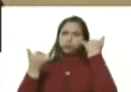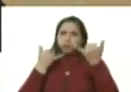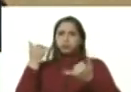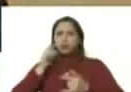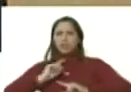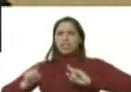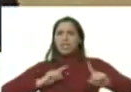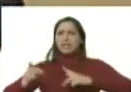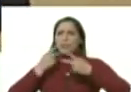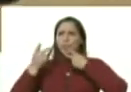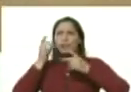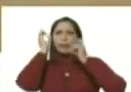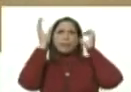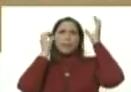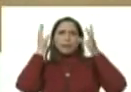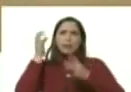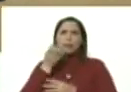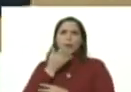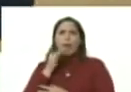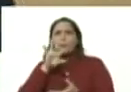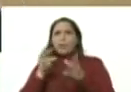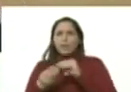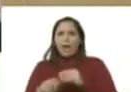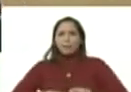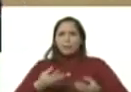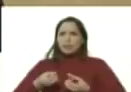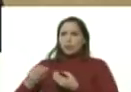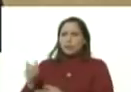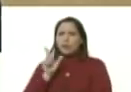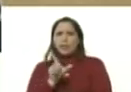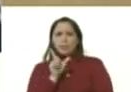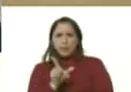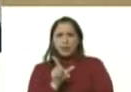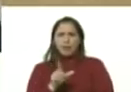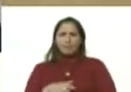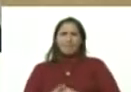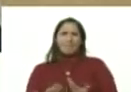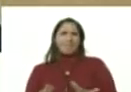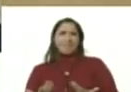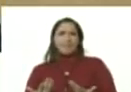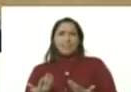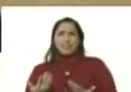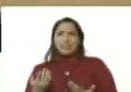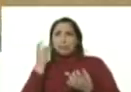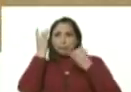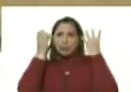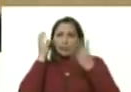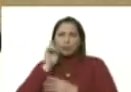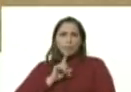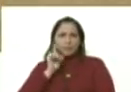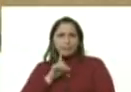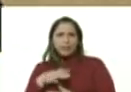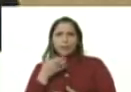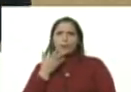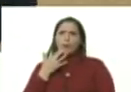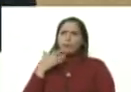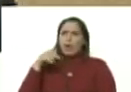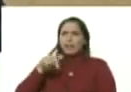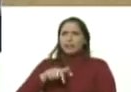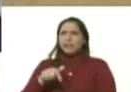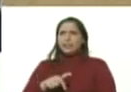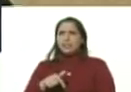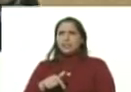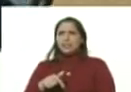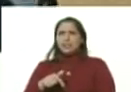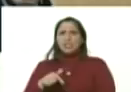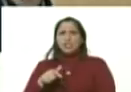a inventar que si los CLAP los distribuye el Partido Socialista Unido de Venezuela, que si aquí el que no vota por Maduro